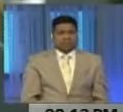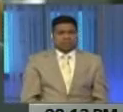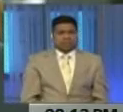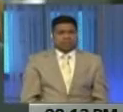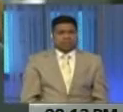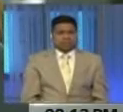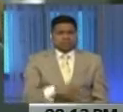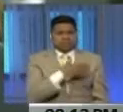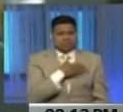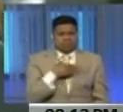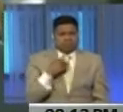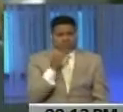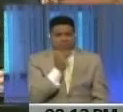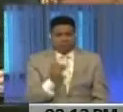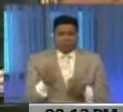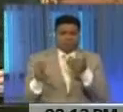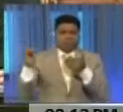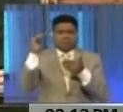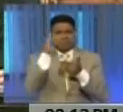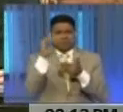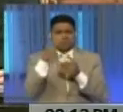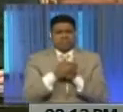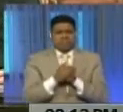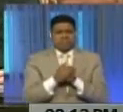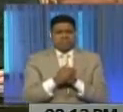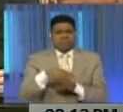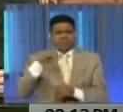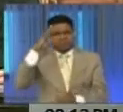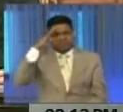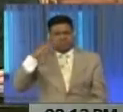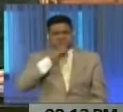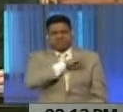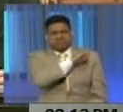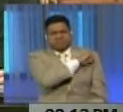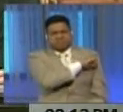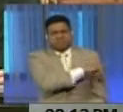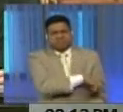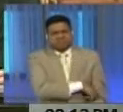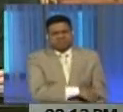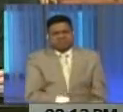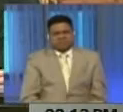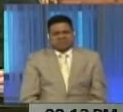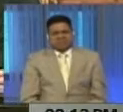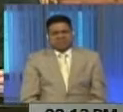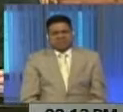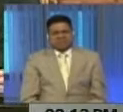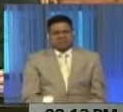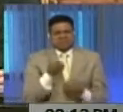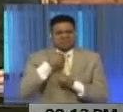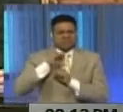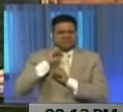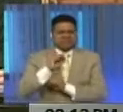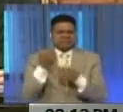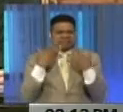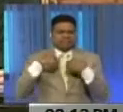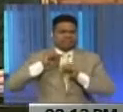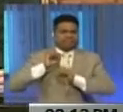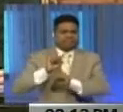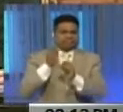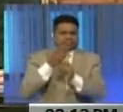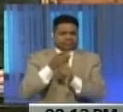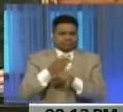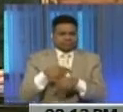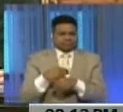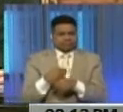mayor general Benavides Torres, comandante de la región de defensa integral de